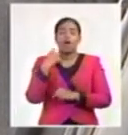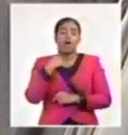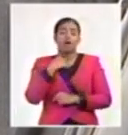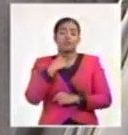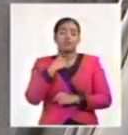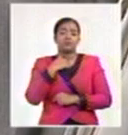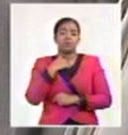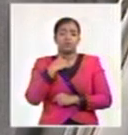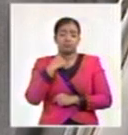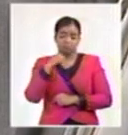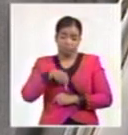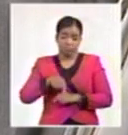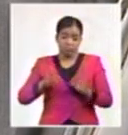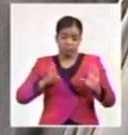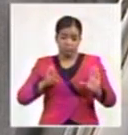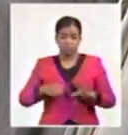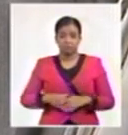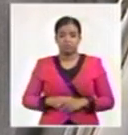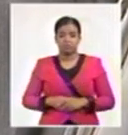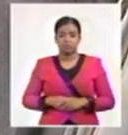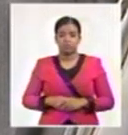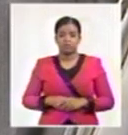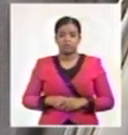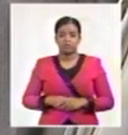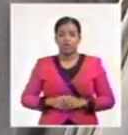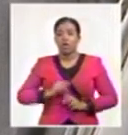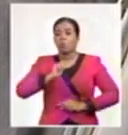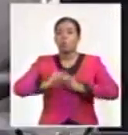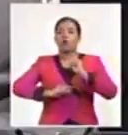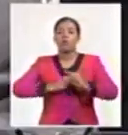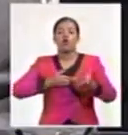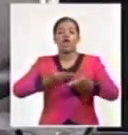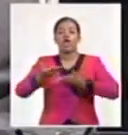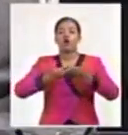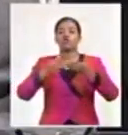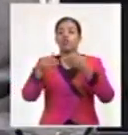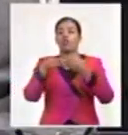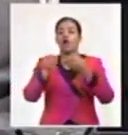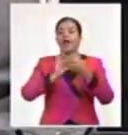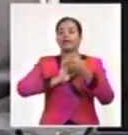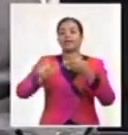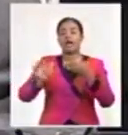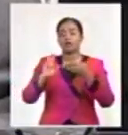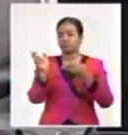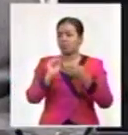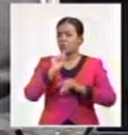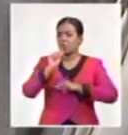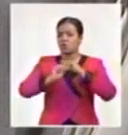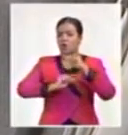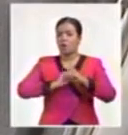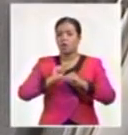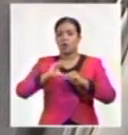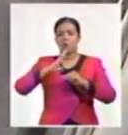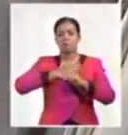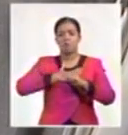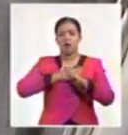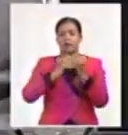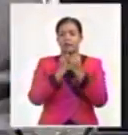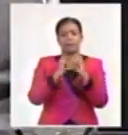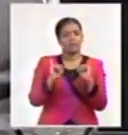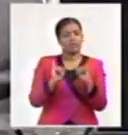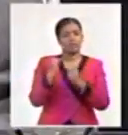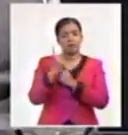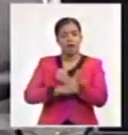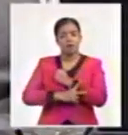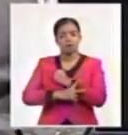un poco la desdolarización de la economía internacional. Pienso que sí. Aunque eso tiene sus limitaciones, supongo, ¿no? Pienso que